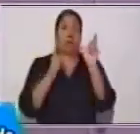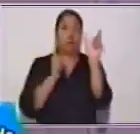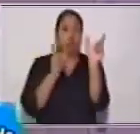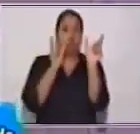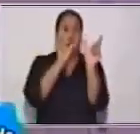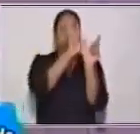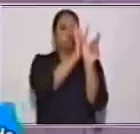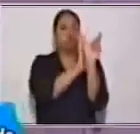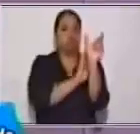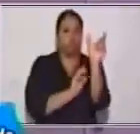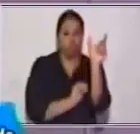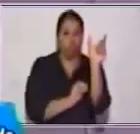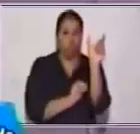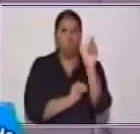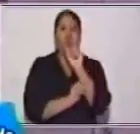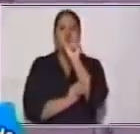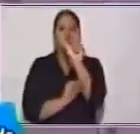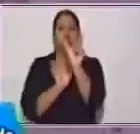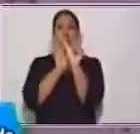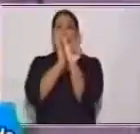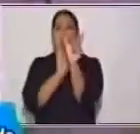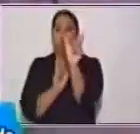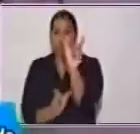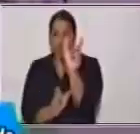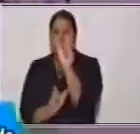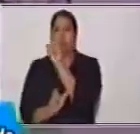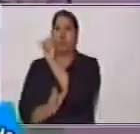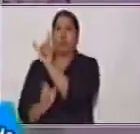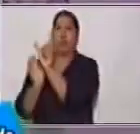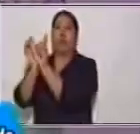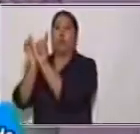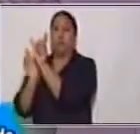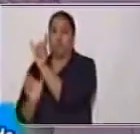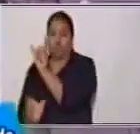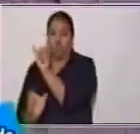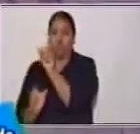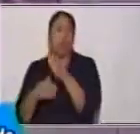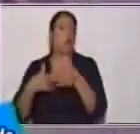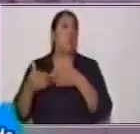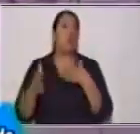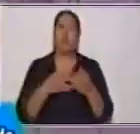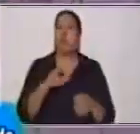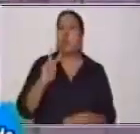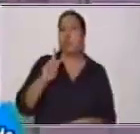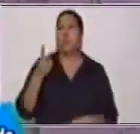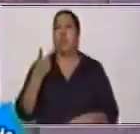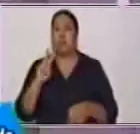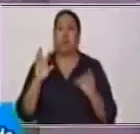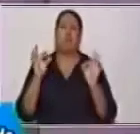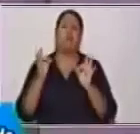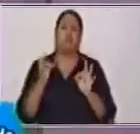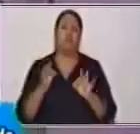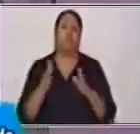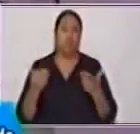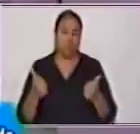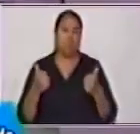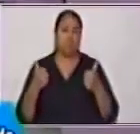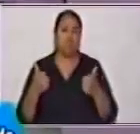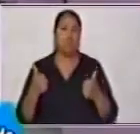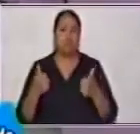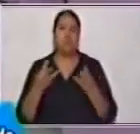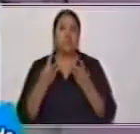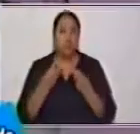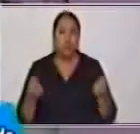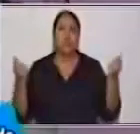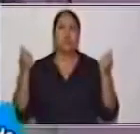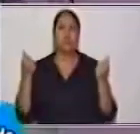y convertirlos en términos. Cualquiera de las dos maneras que se asocien nos van a permitir resolver de igual